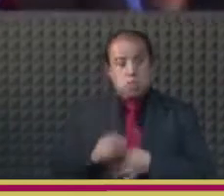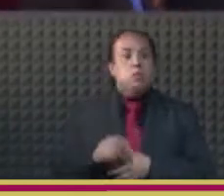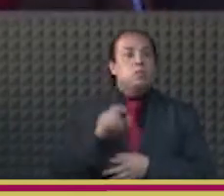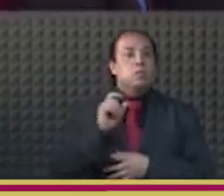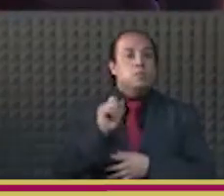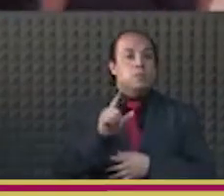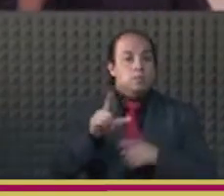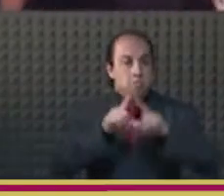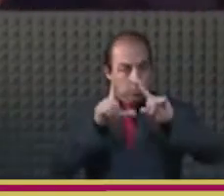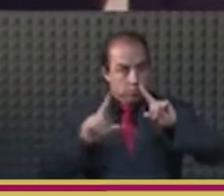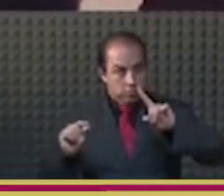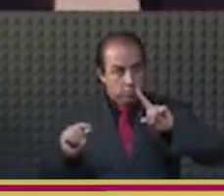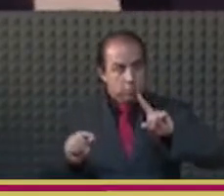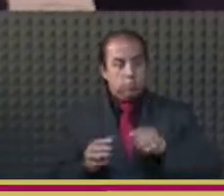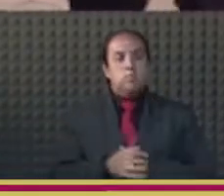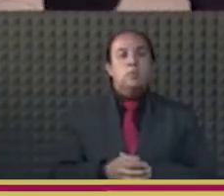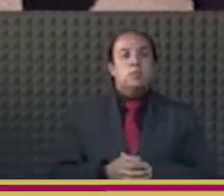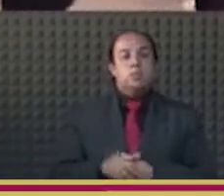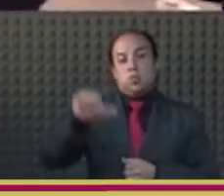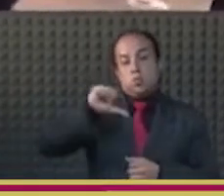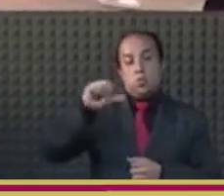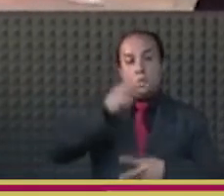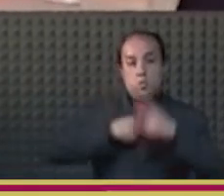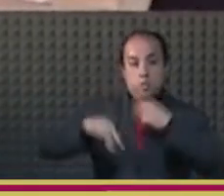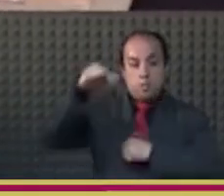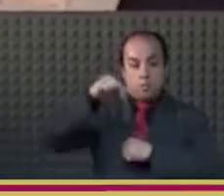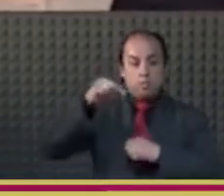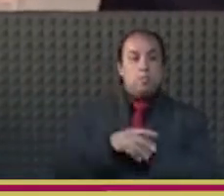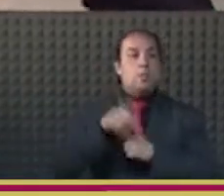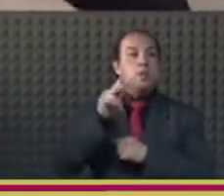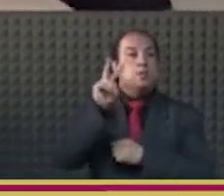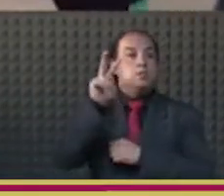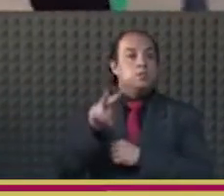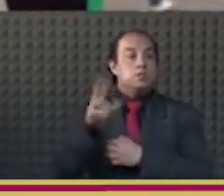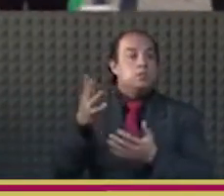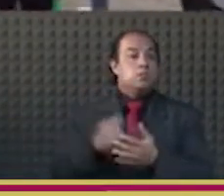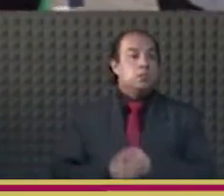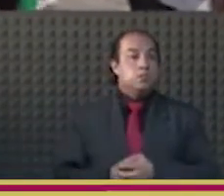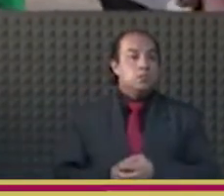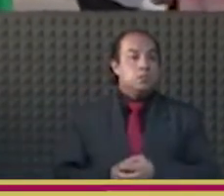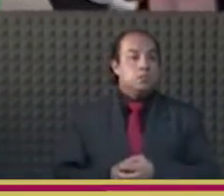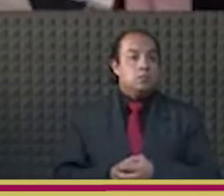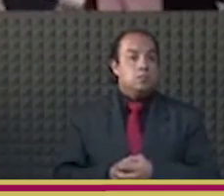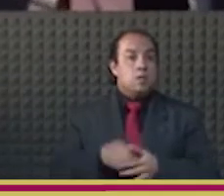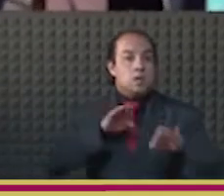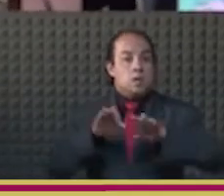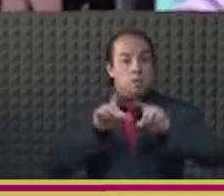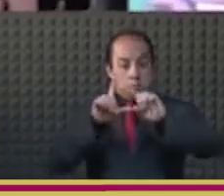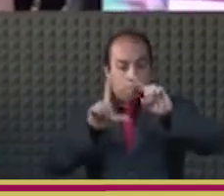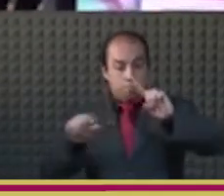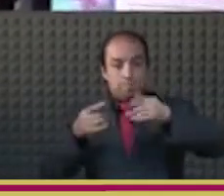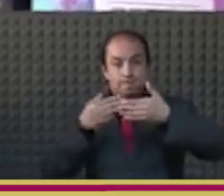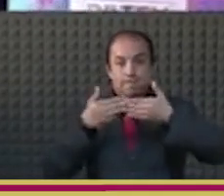hay en el país. Hoy estamos aquí, pero en realidad estamos en todo el país